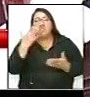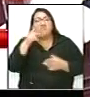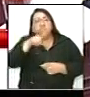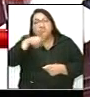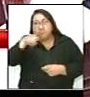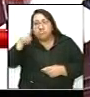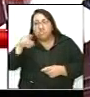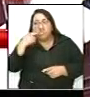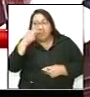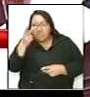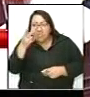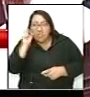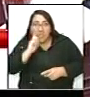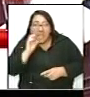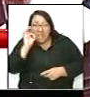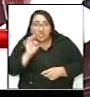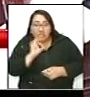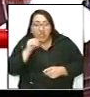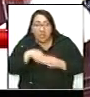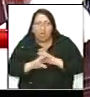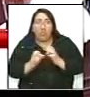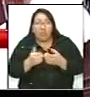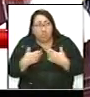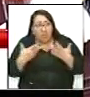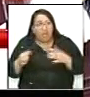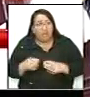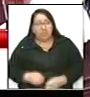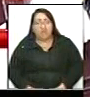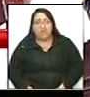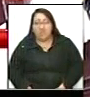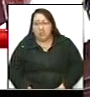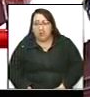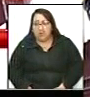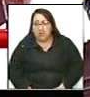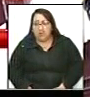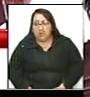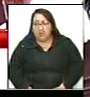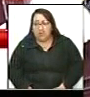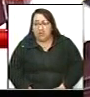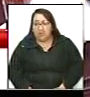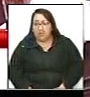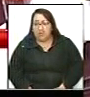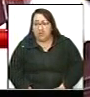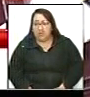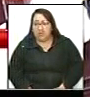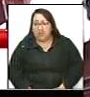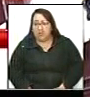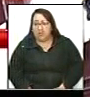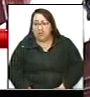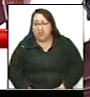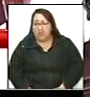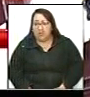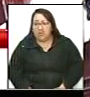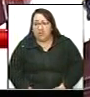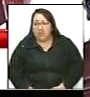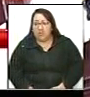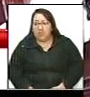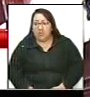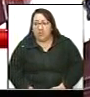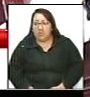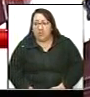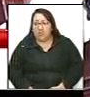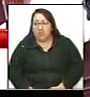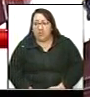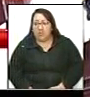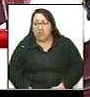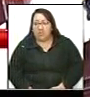En toda profesión, seguro, y probablemente hasta en el Parlamento, podría haber una reforma de tener cosas concretas, pero quienes van a administrar justicia, si vamos a hacer una reforma,